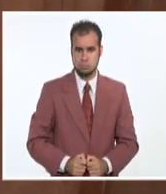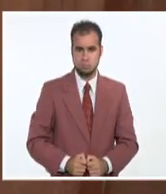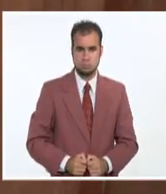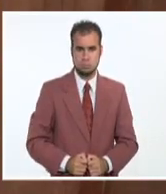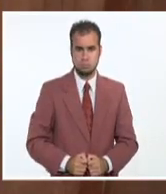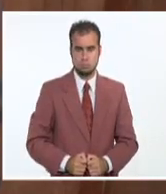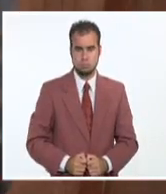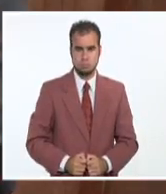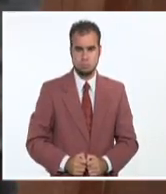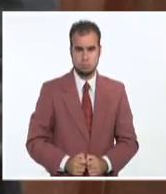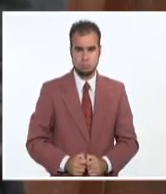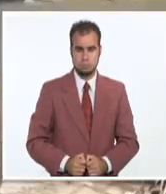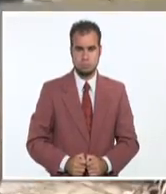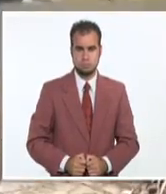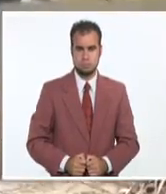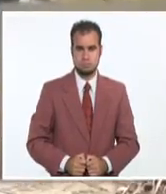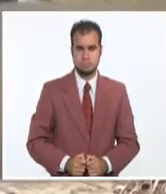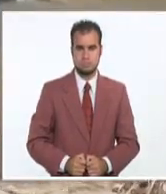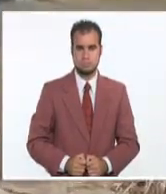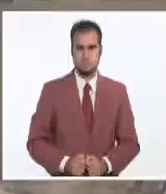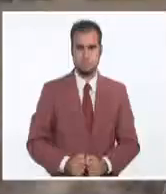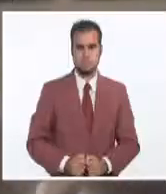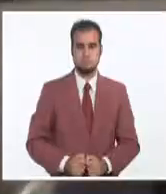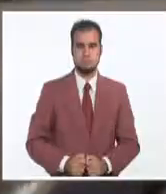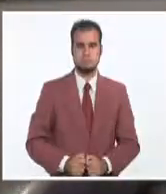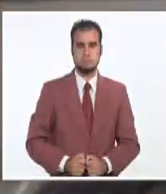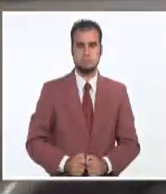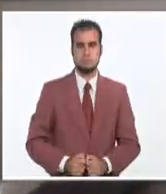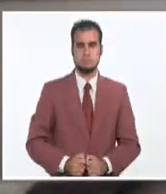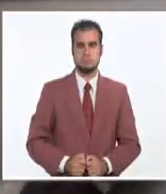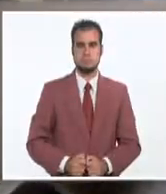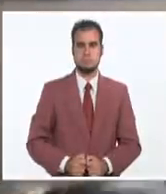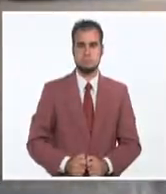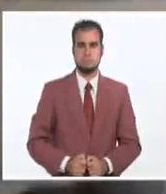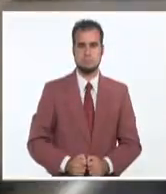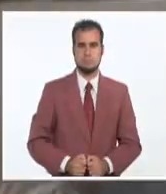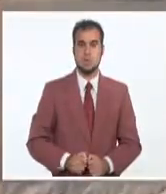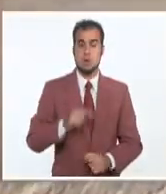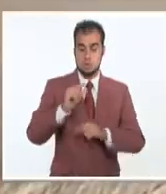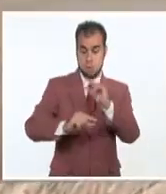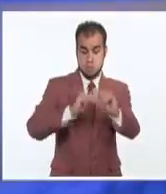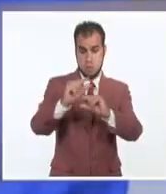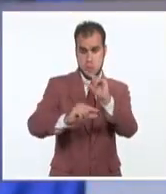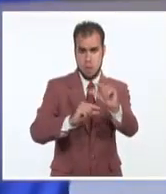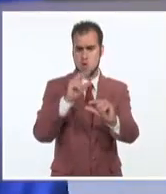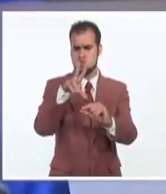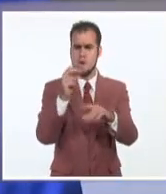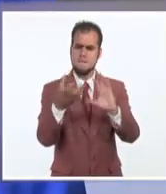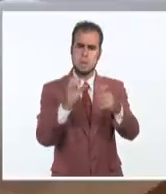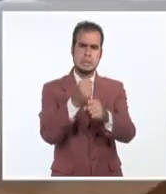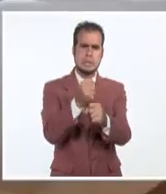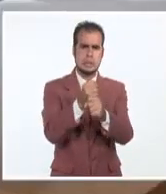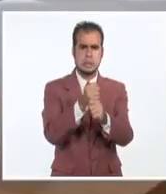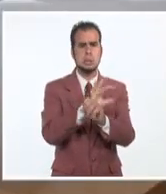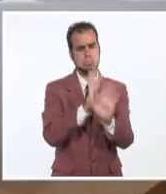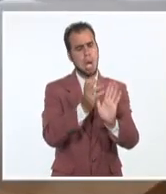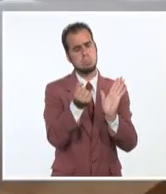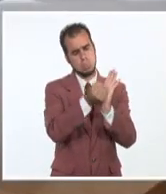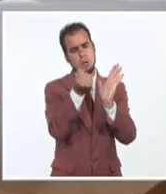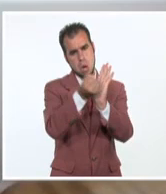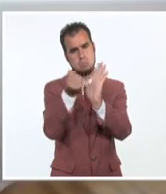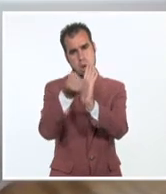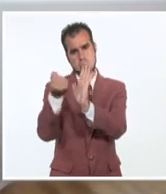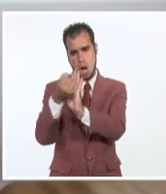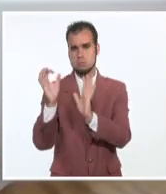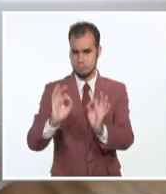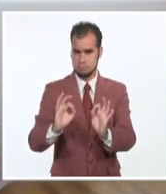su sostenibilidad. Los nuevos emprendimientos se irán aprobando de forma gradual, aunque sin pausa. Solo no